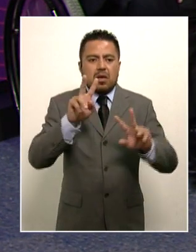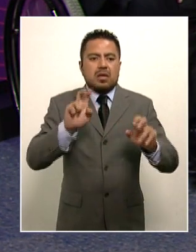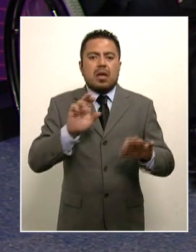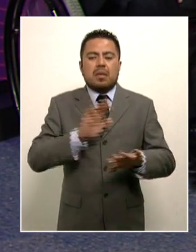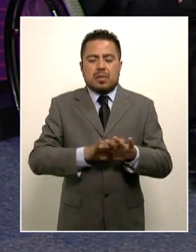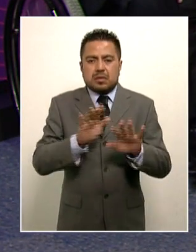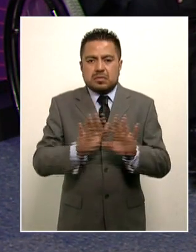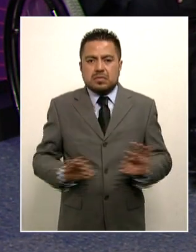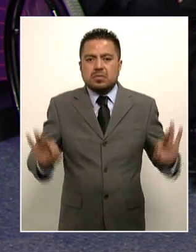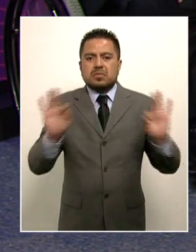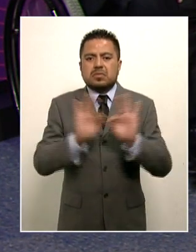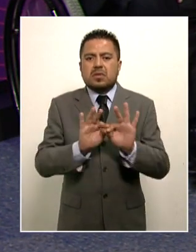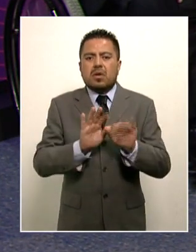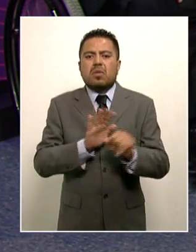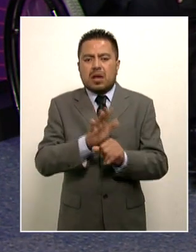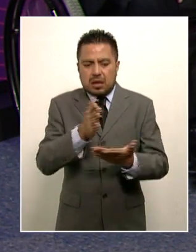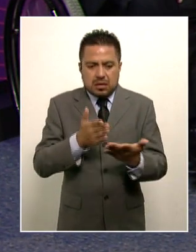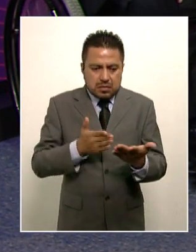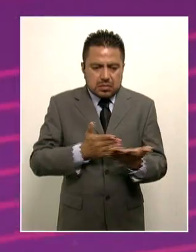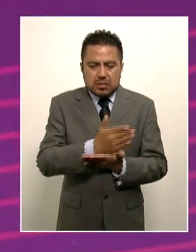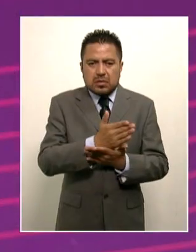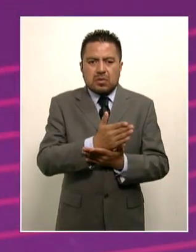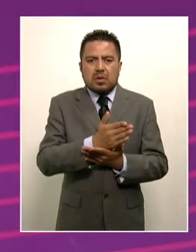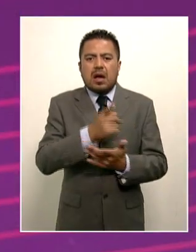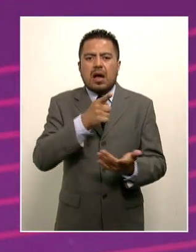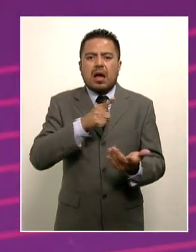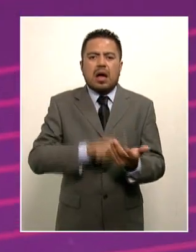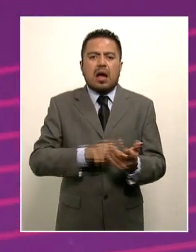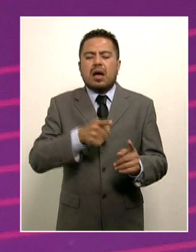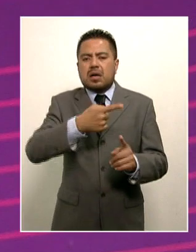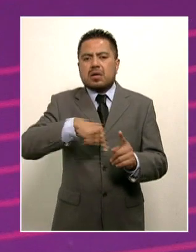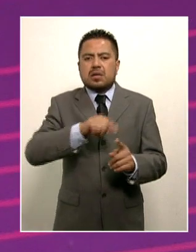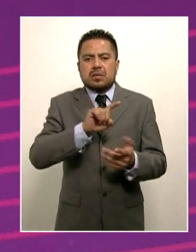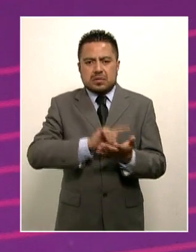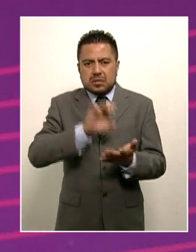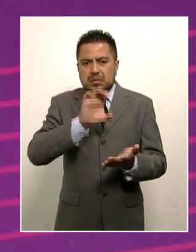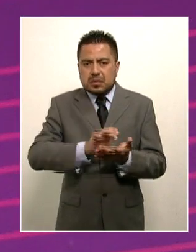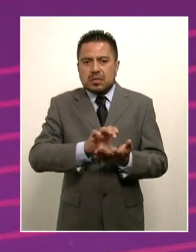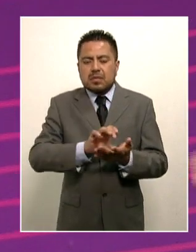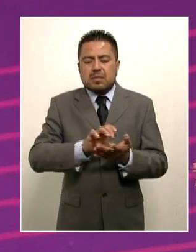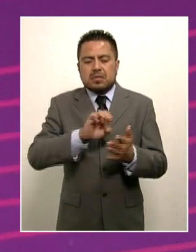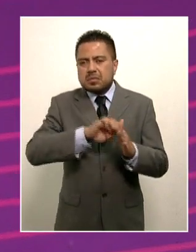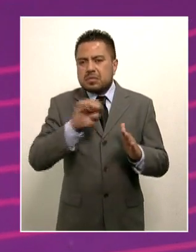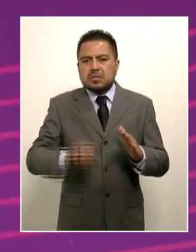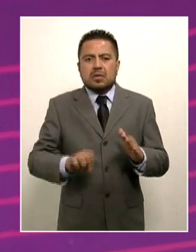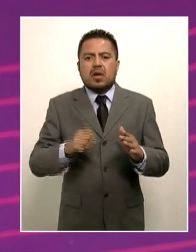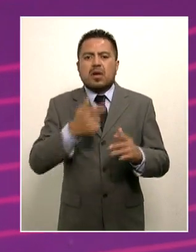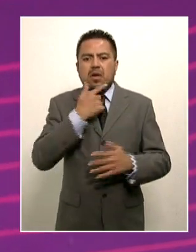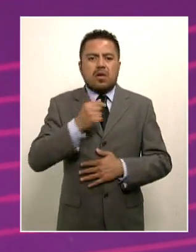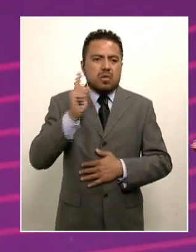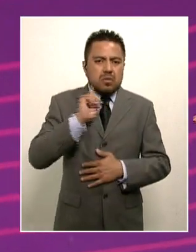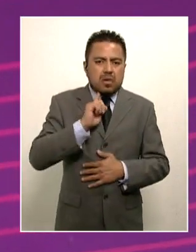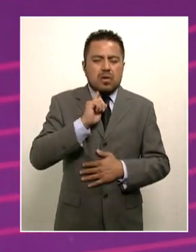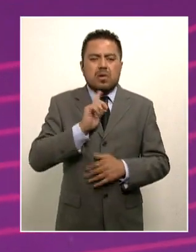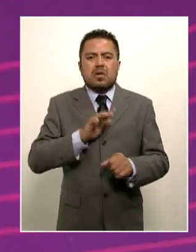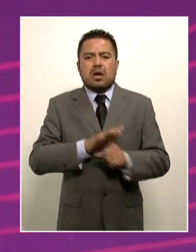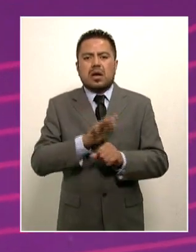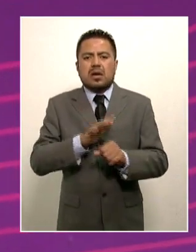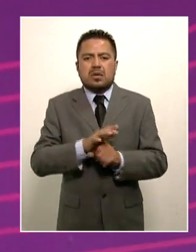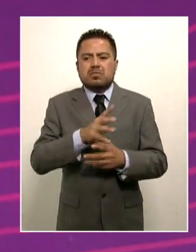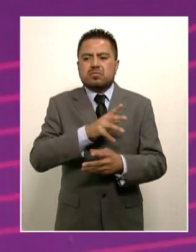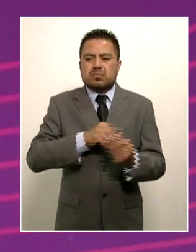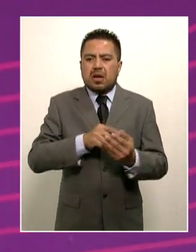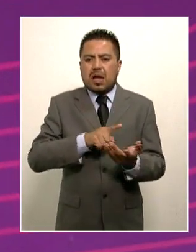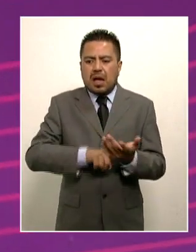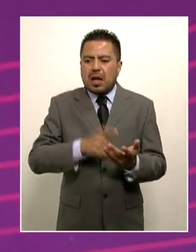muy importante, que es la intersección entre la discapacidad, por ejemplo, el género, la condición